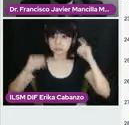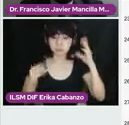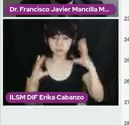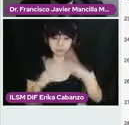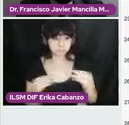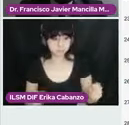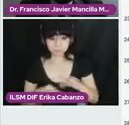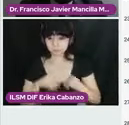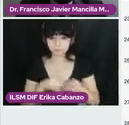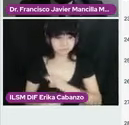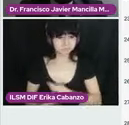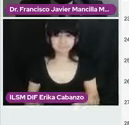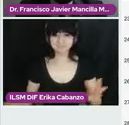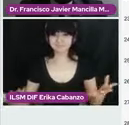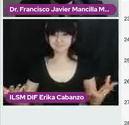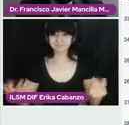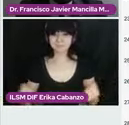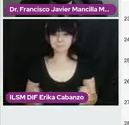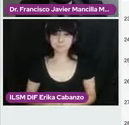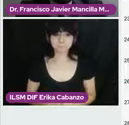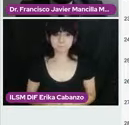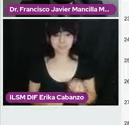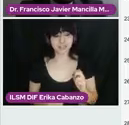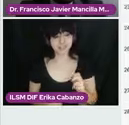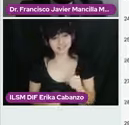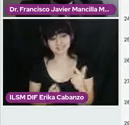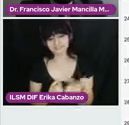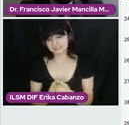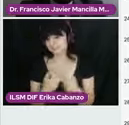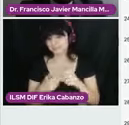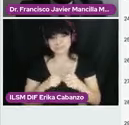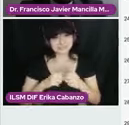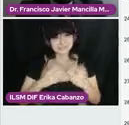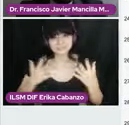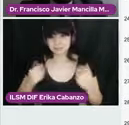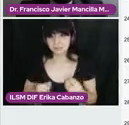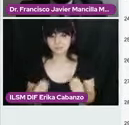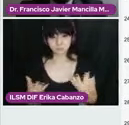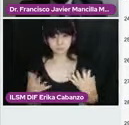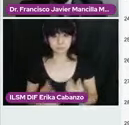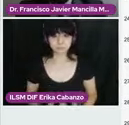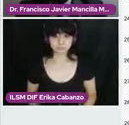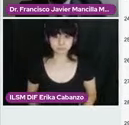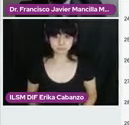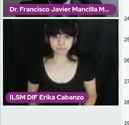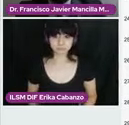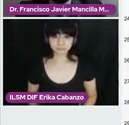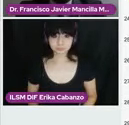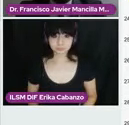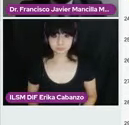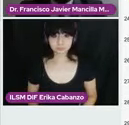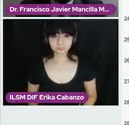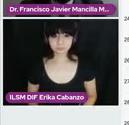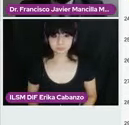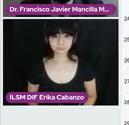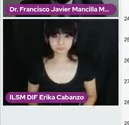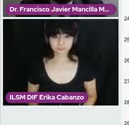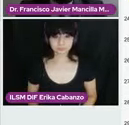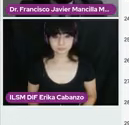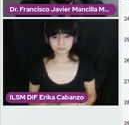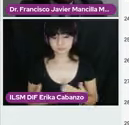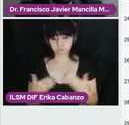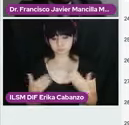Entonces, esto les crea una gran ansiedad. Podemos, una vez estando